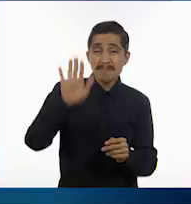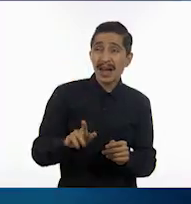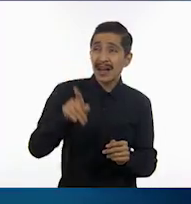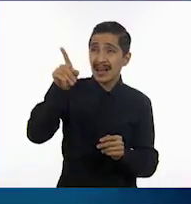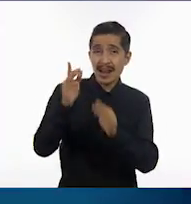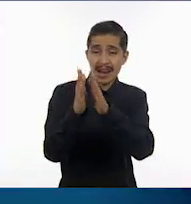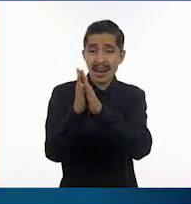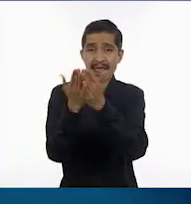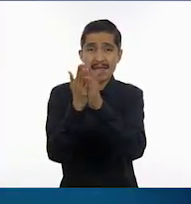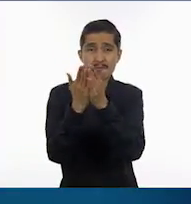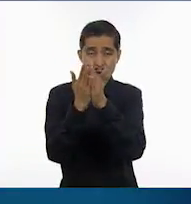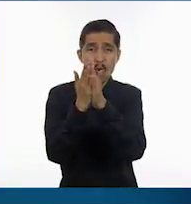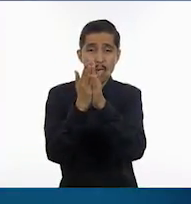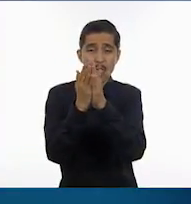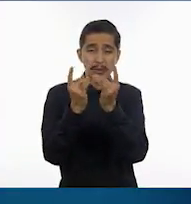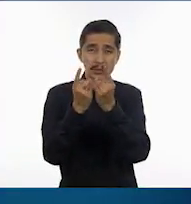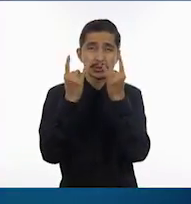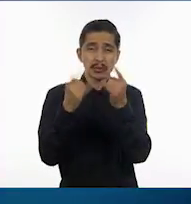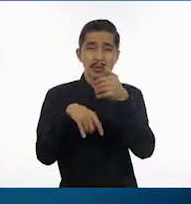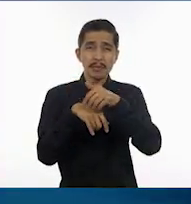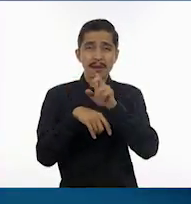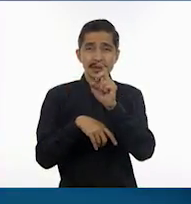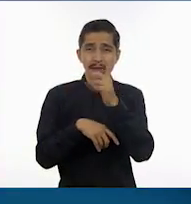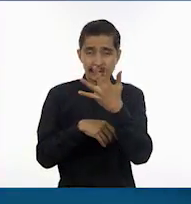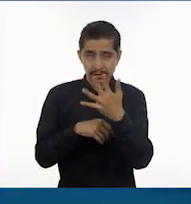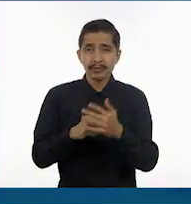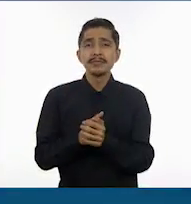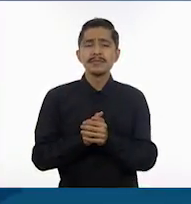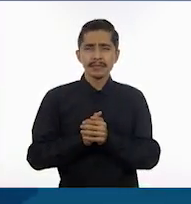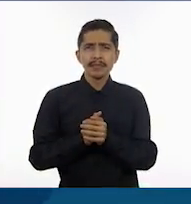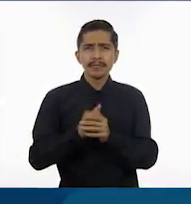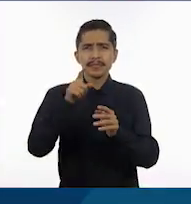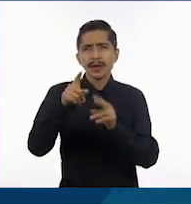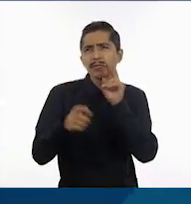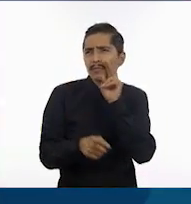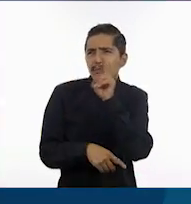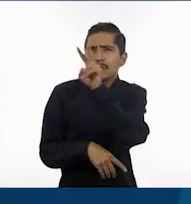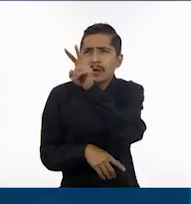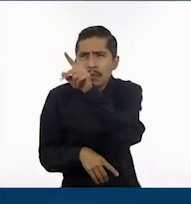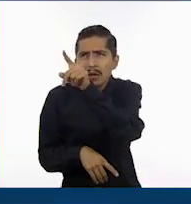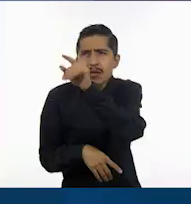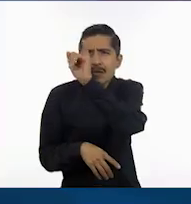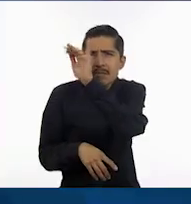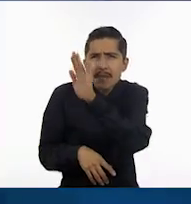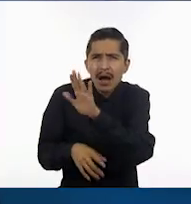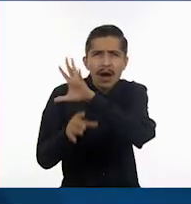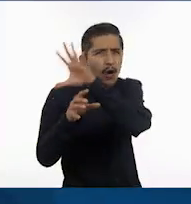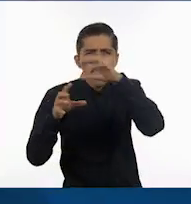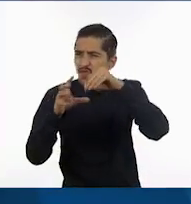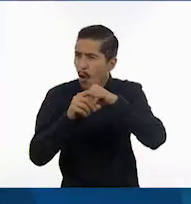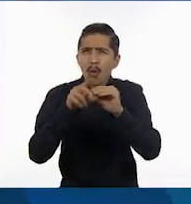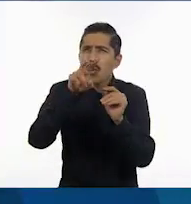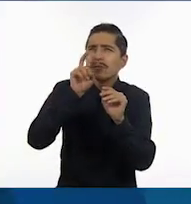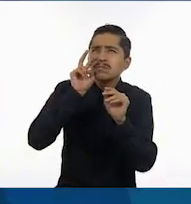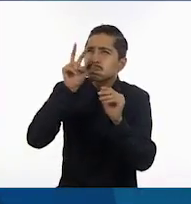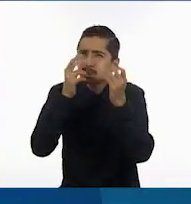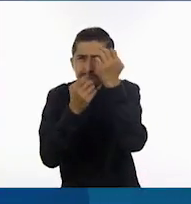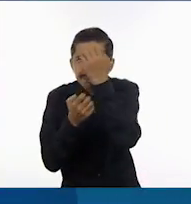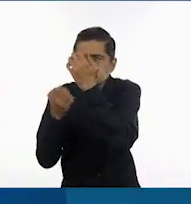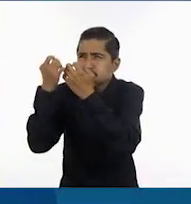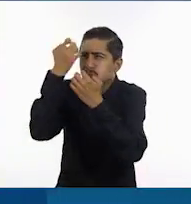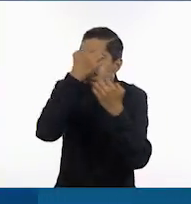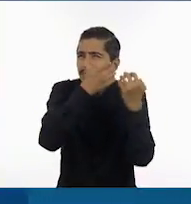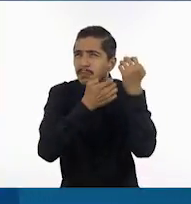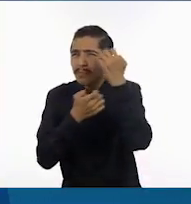de texto en la página 35. Vamos a analizar la imagen y a observar todos los elementos que están presentes en ella para darnos